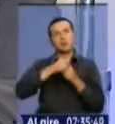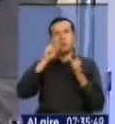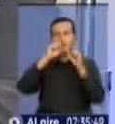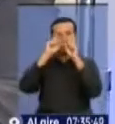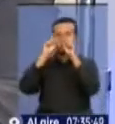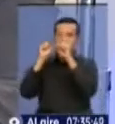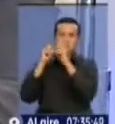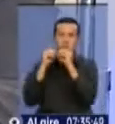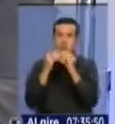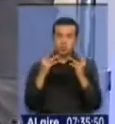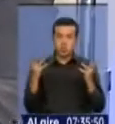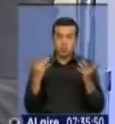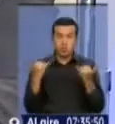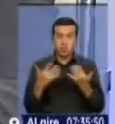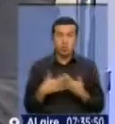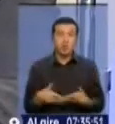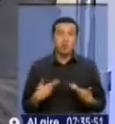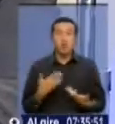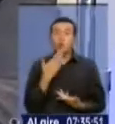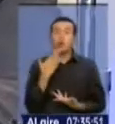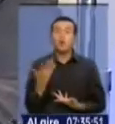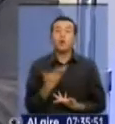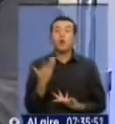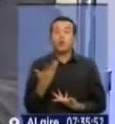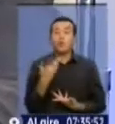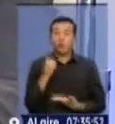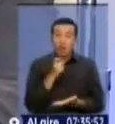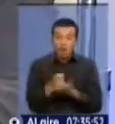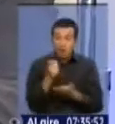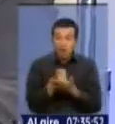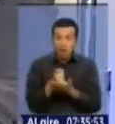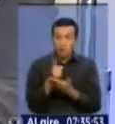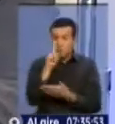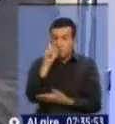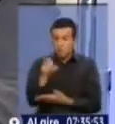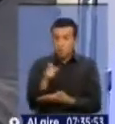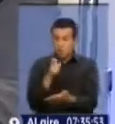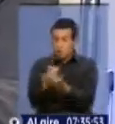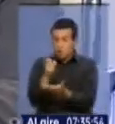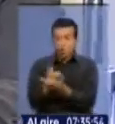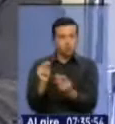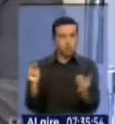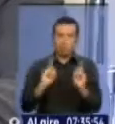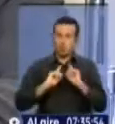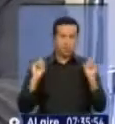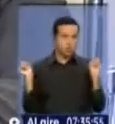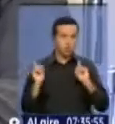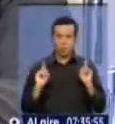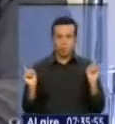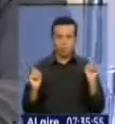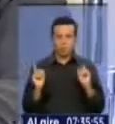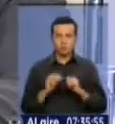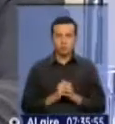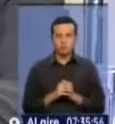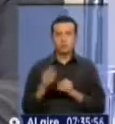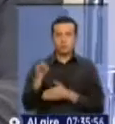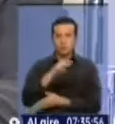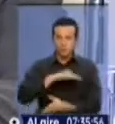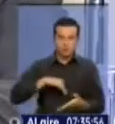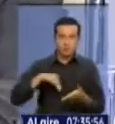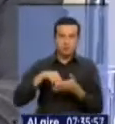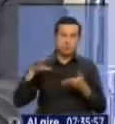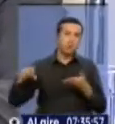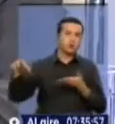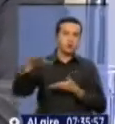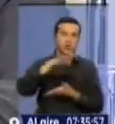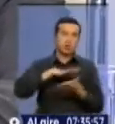vuelvo y repito aquí no es que hay una persecución contra alguna persona como se lo ha querido hacer sino que manabí y todas las